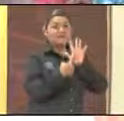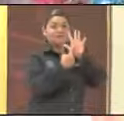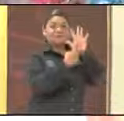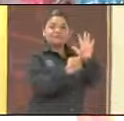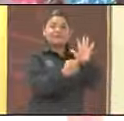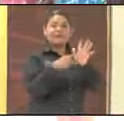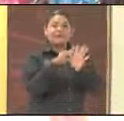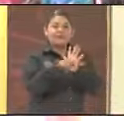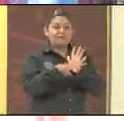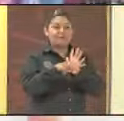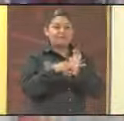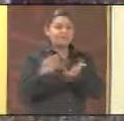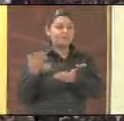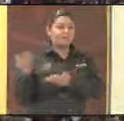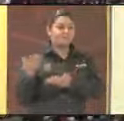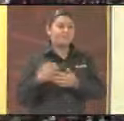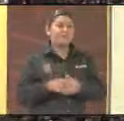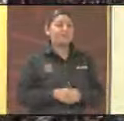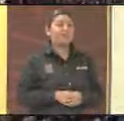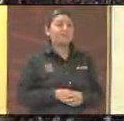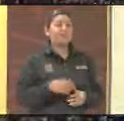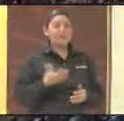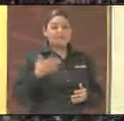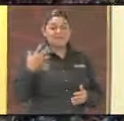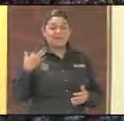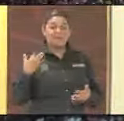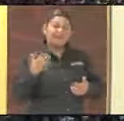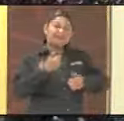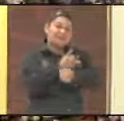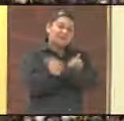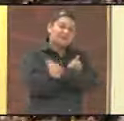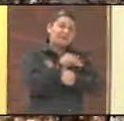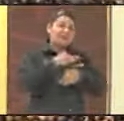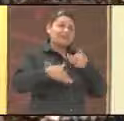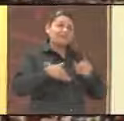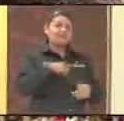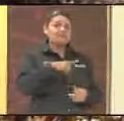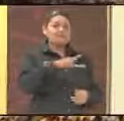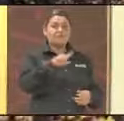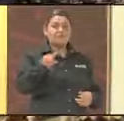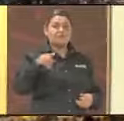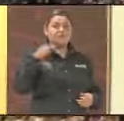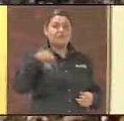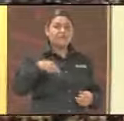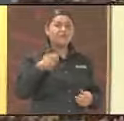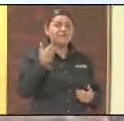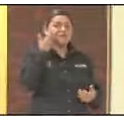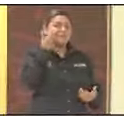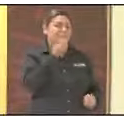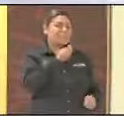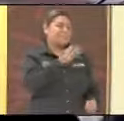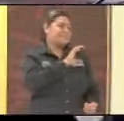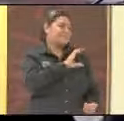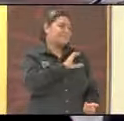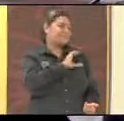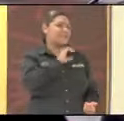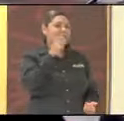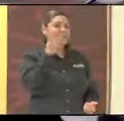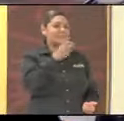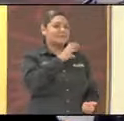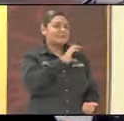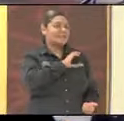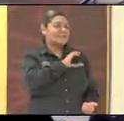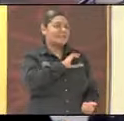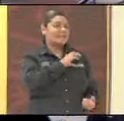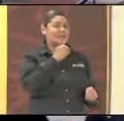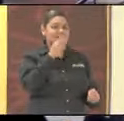gran evento. Es tiempo de apapacharlas a todas ustedes, de que sientan ese gran cariño, ese cariño